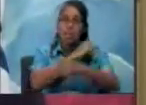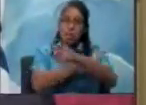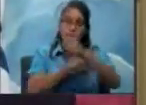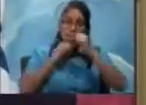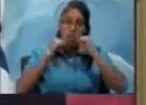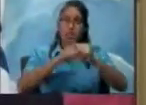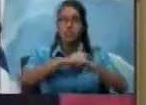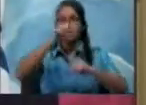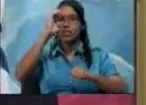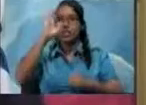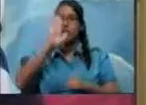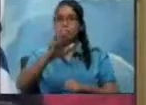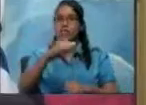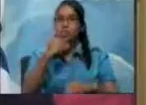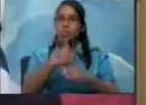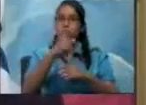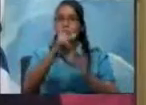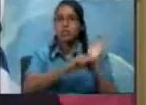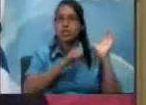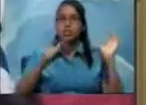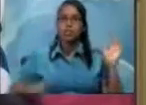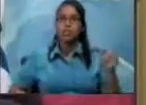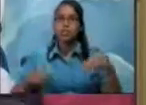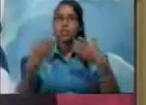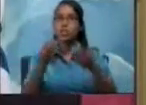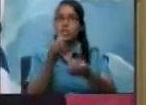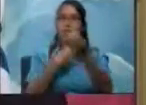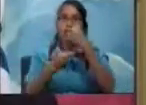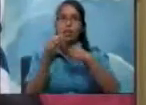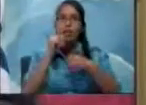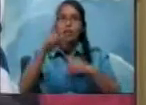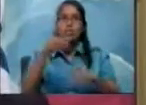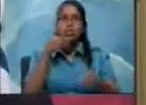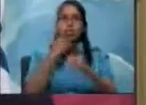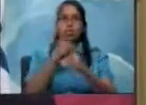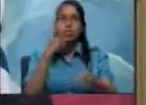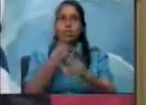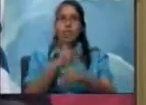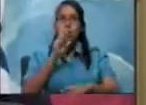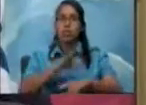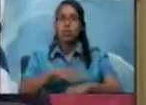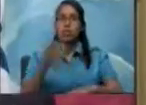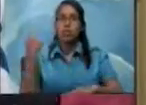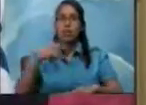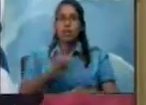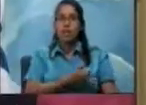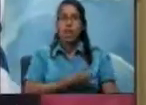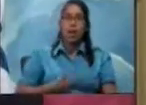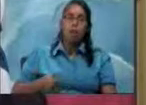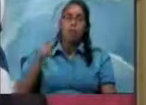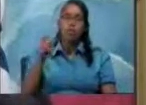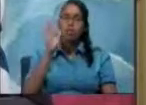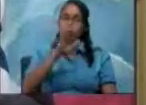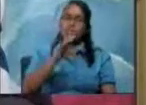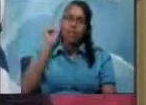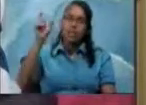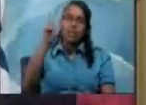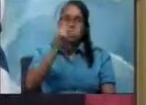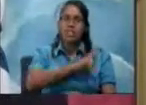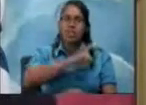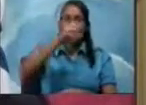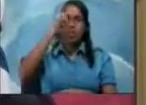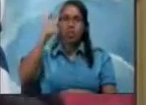Dios así como el señor le dio ese alimento a sus discípulos porque tenían hambre tú estás necesitado de